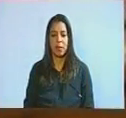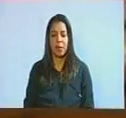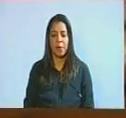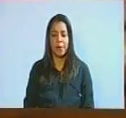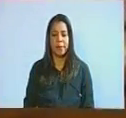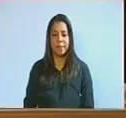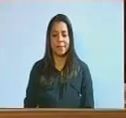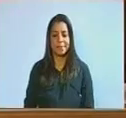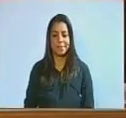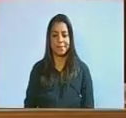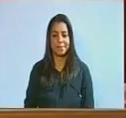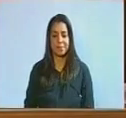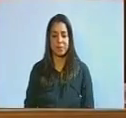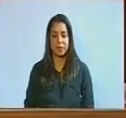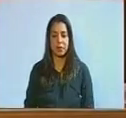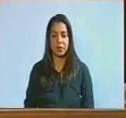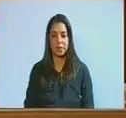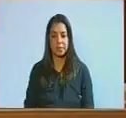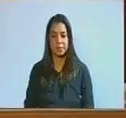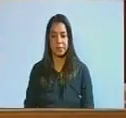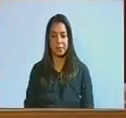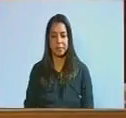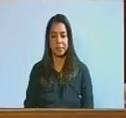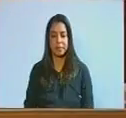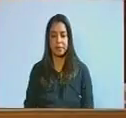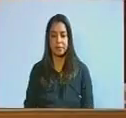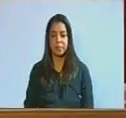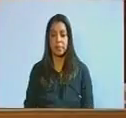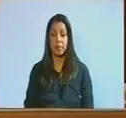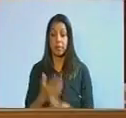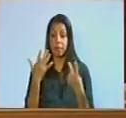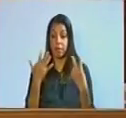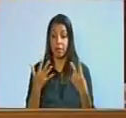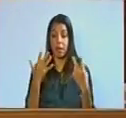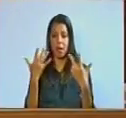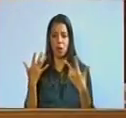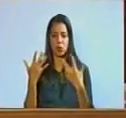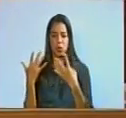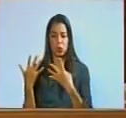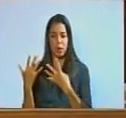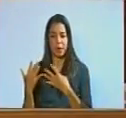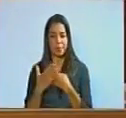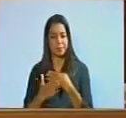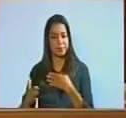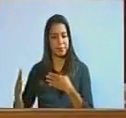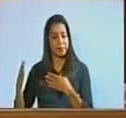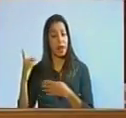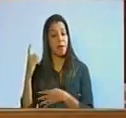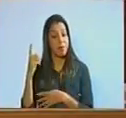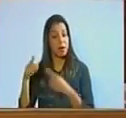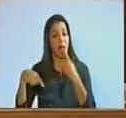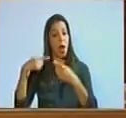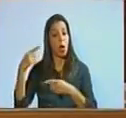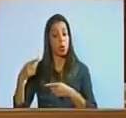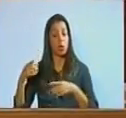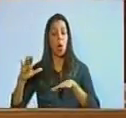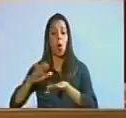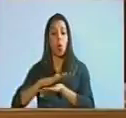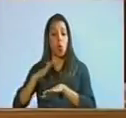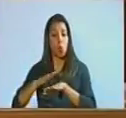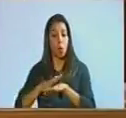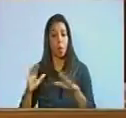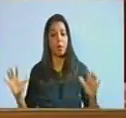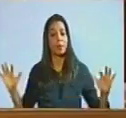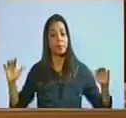Los siguientes artículos, hasta el último de ellos, será abordado en la próxima sesión del día jueves y allí